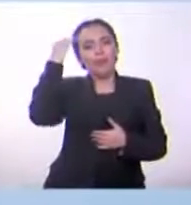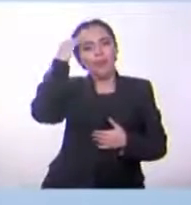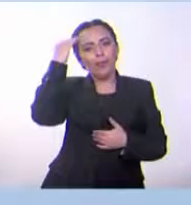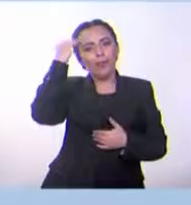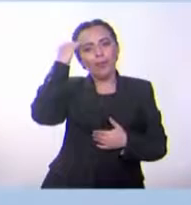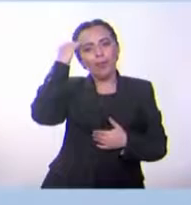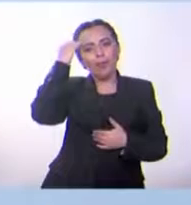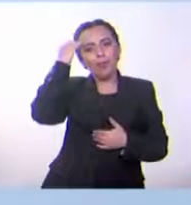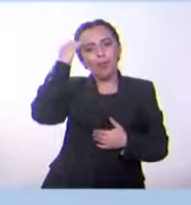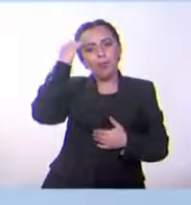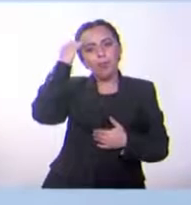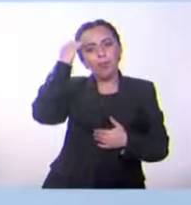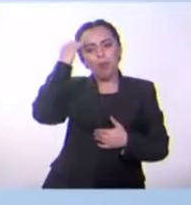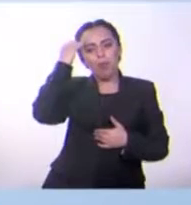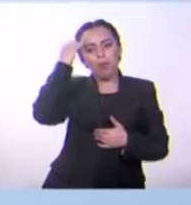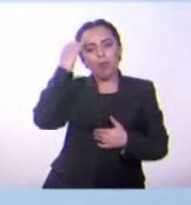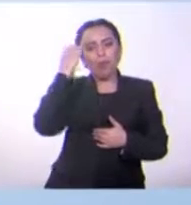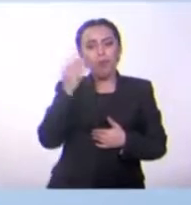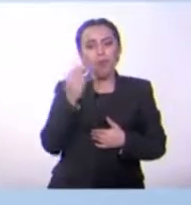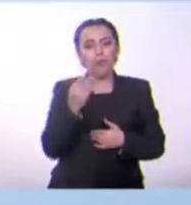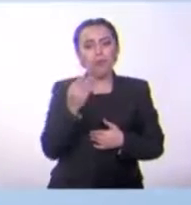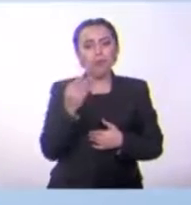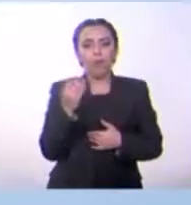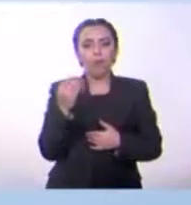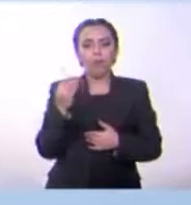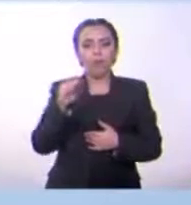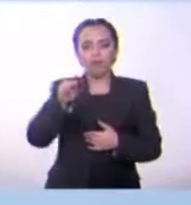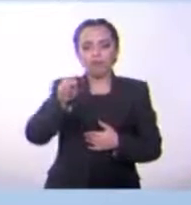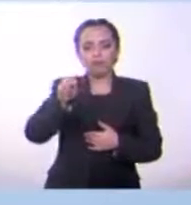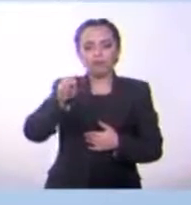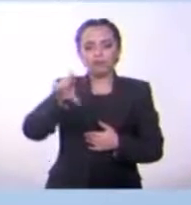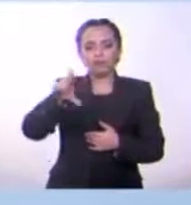de soluto y los moles de solvente.